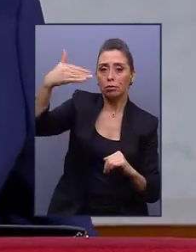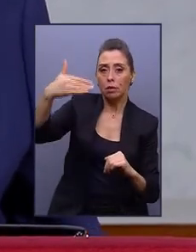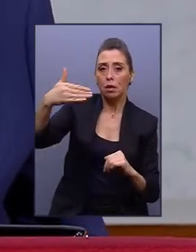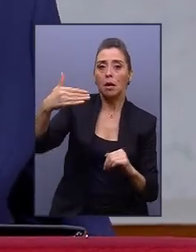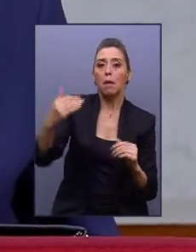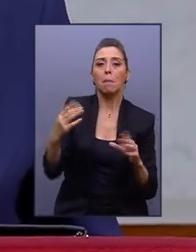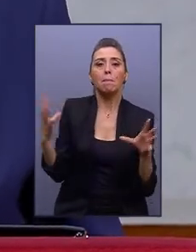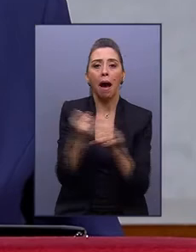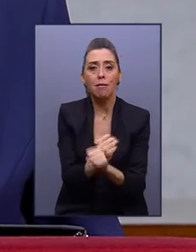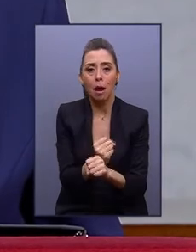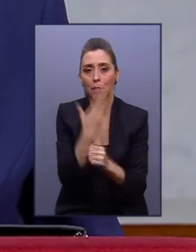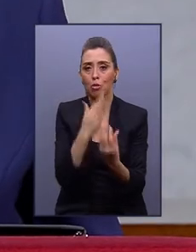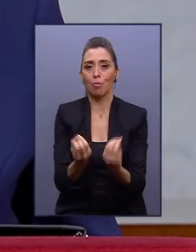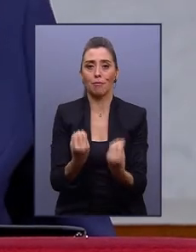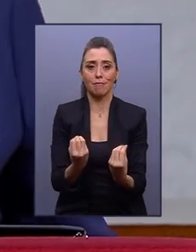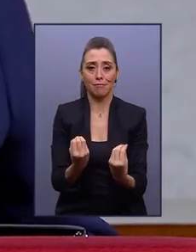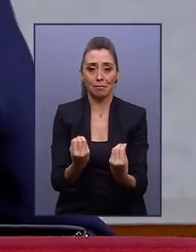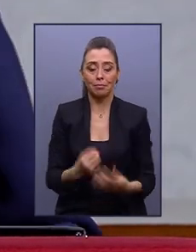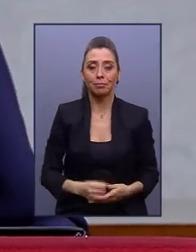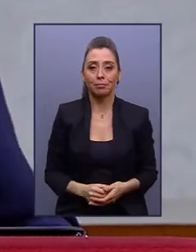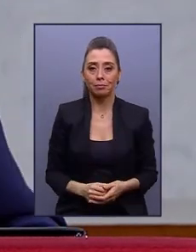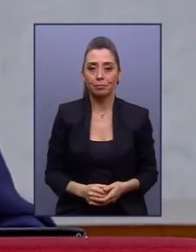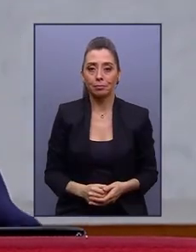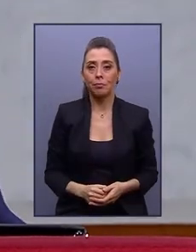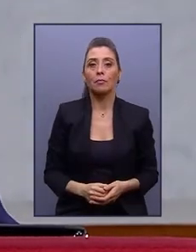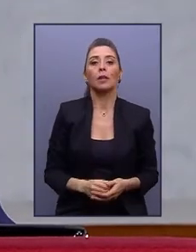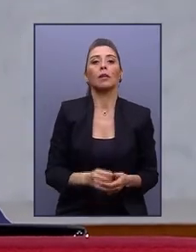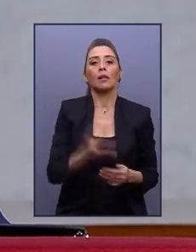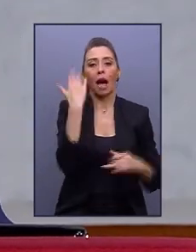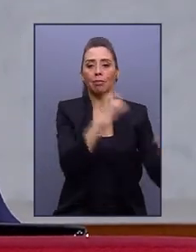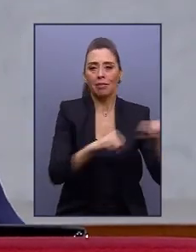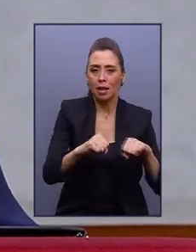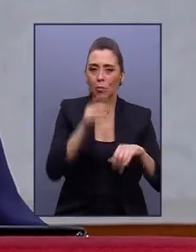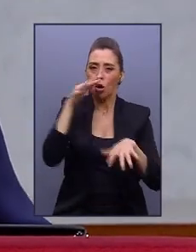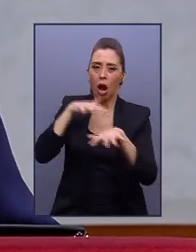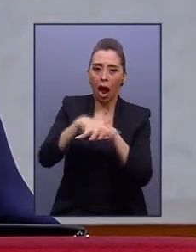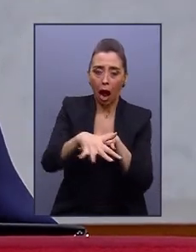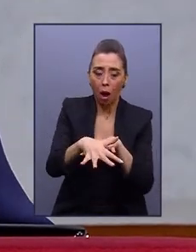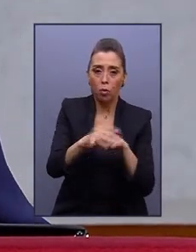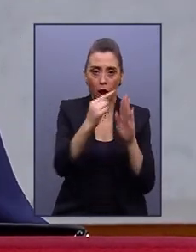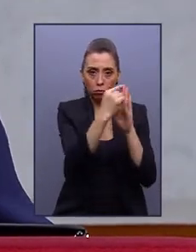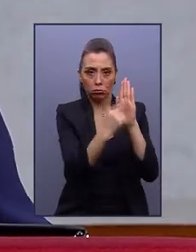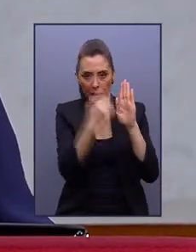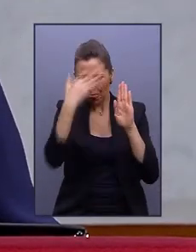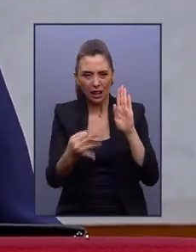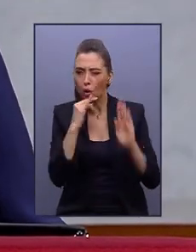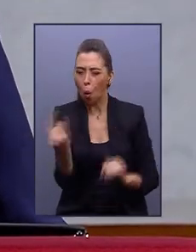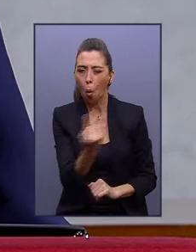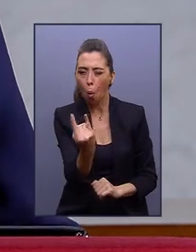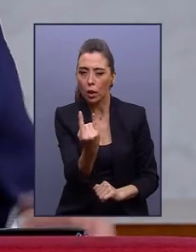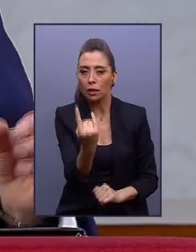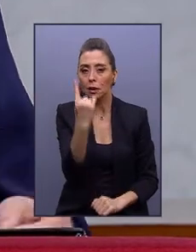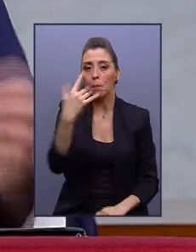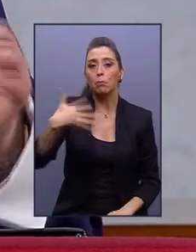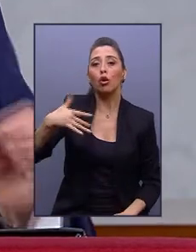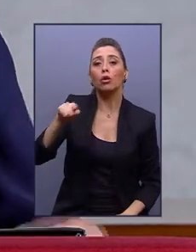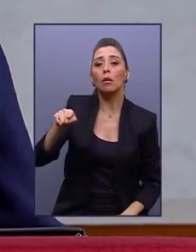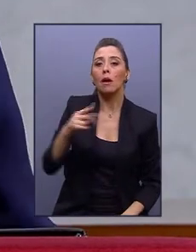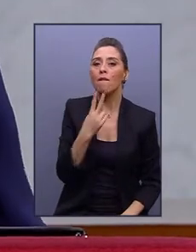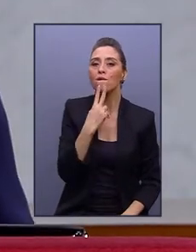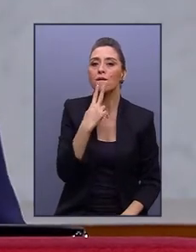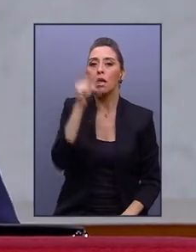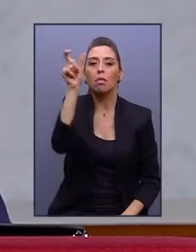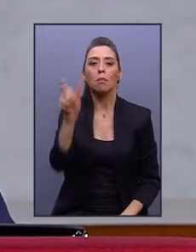más velocidad y eficacia. En cada caso respondimos con medidas de urgencia, priorizando siempre lo que es clave, la vida